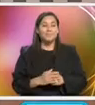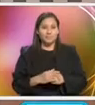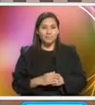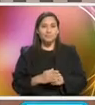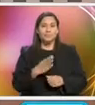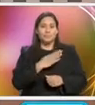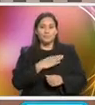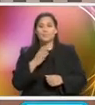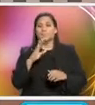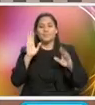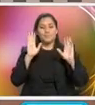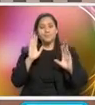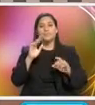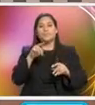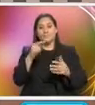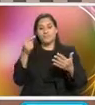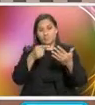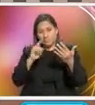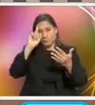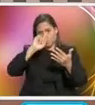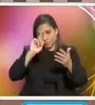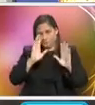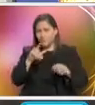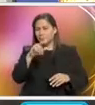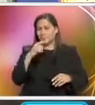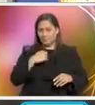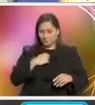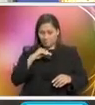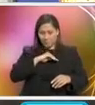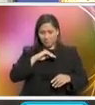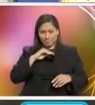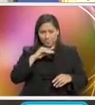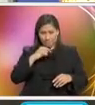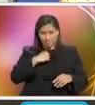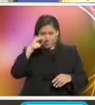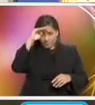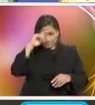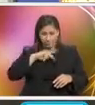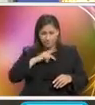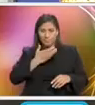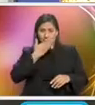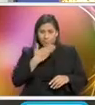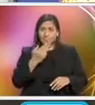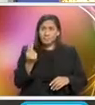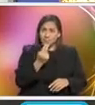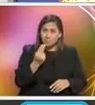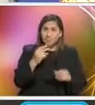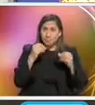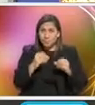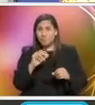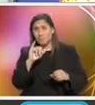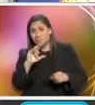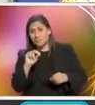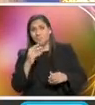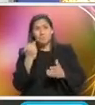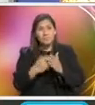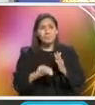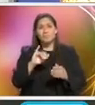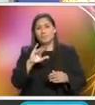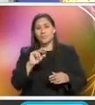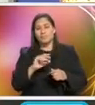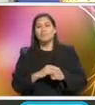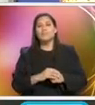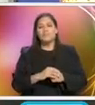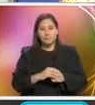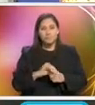pero entonces, en fin, ahí hay como algunos consejos, cuestionarnos nuestros hábitos, realmente lo necesito, lo ocupo, me hace falta. Yo creo que, ¿sabes